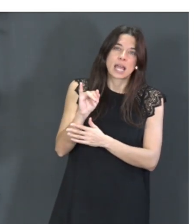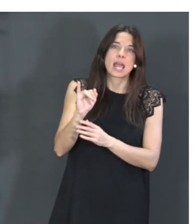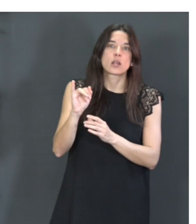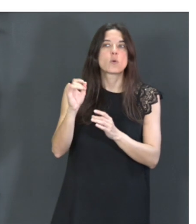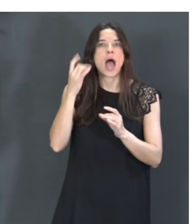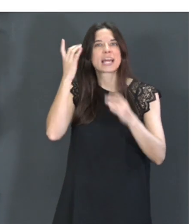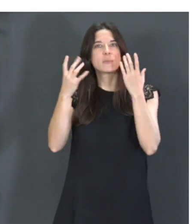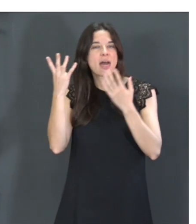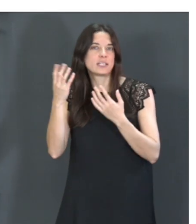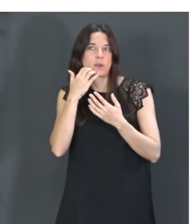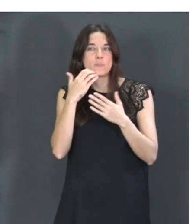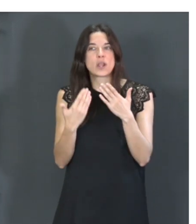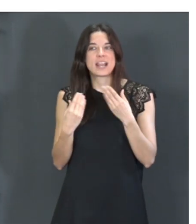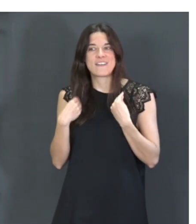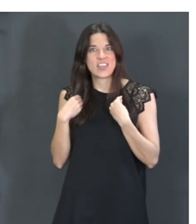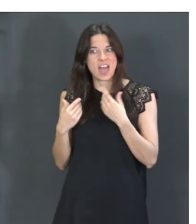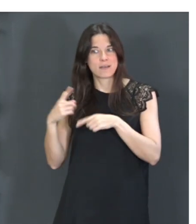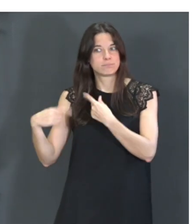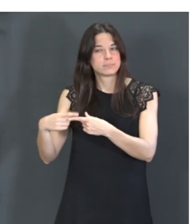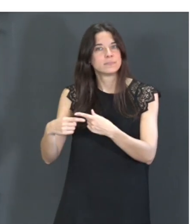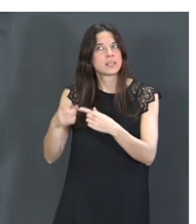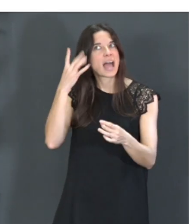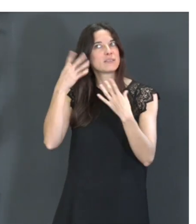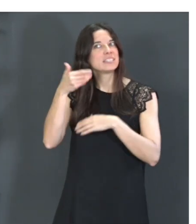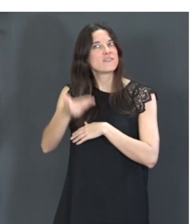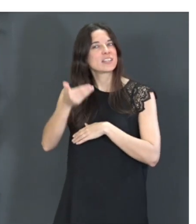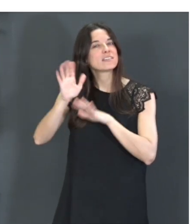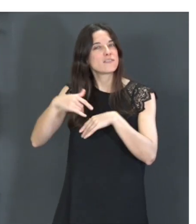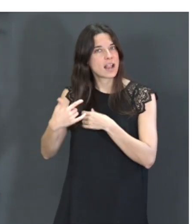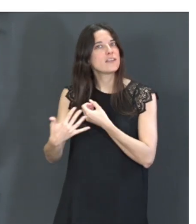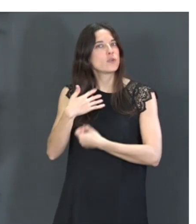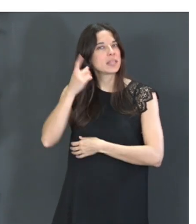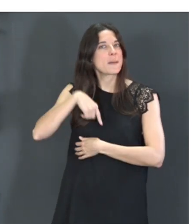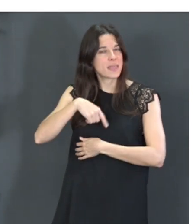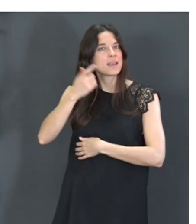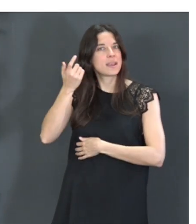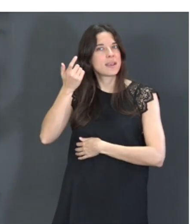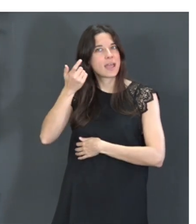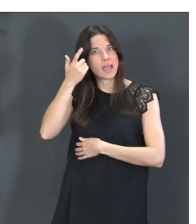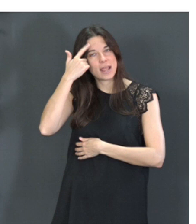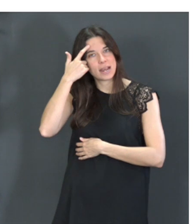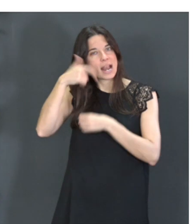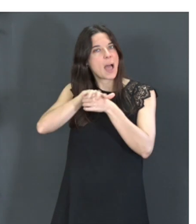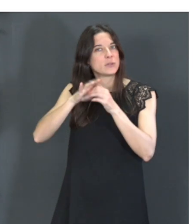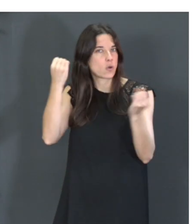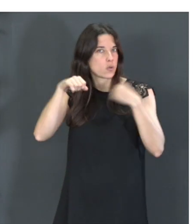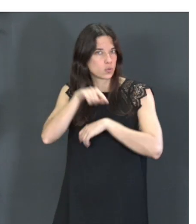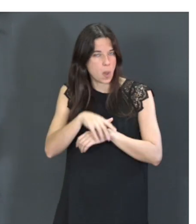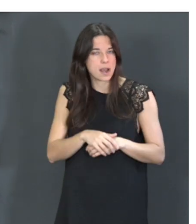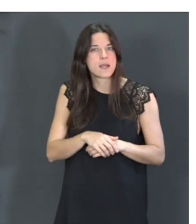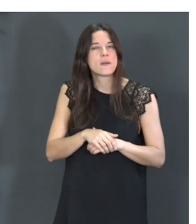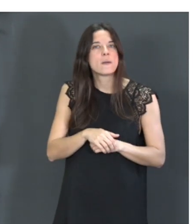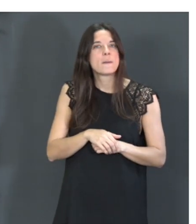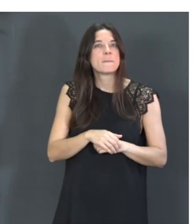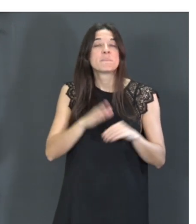día, actividades significativas para las personas, van a tener un efecto significativo sobre ello, sobre este ámbito también. Esto desde